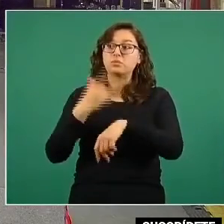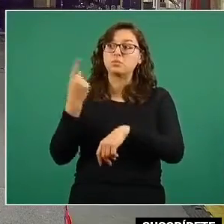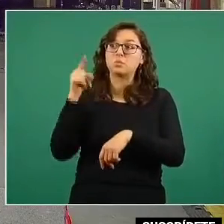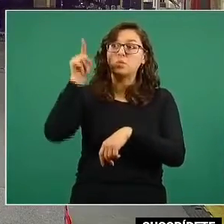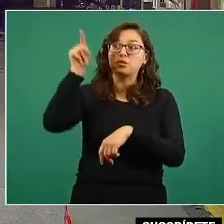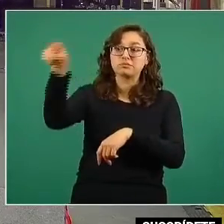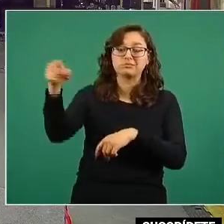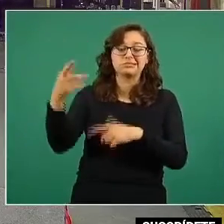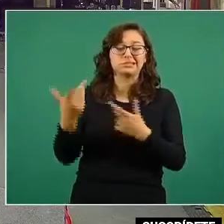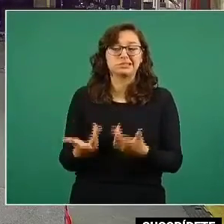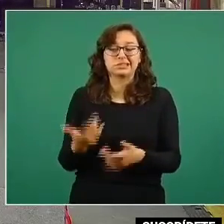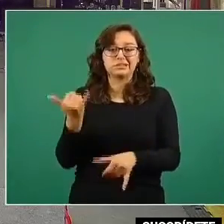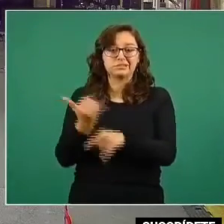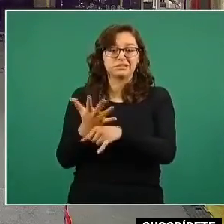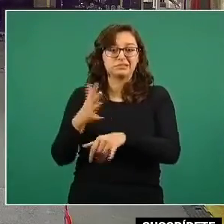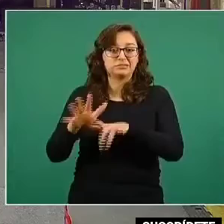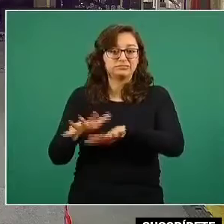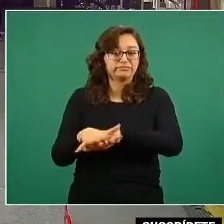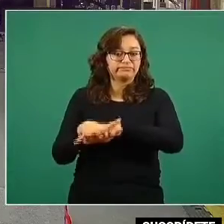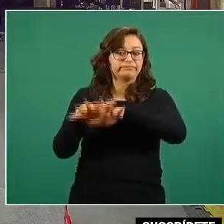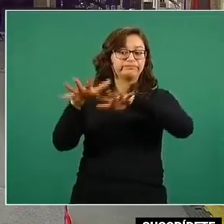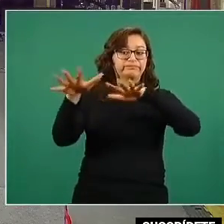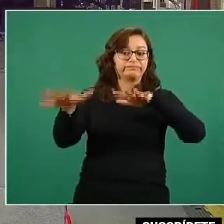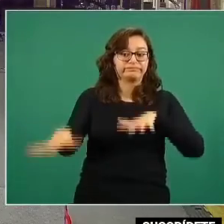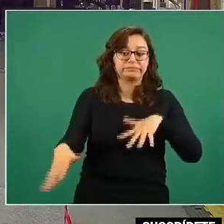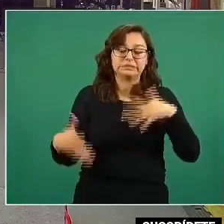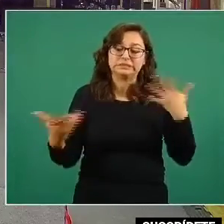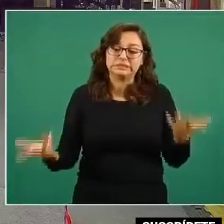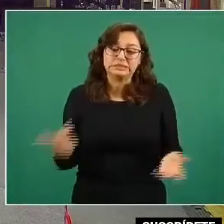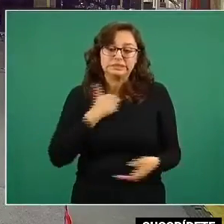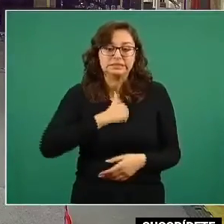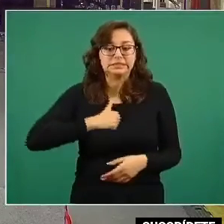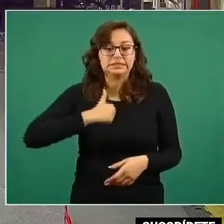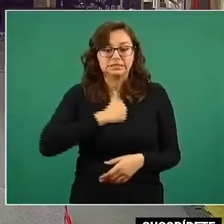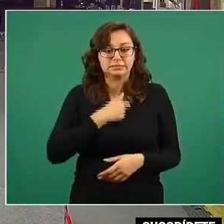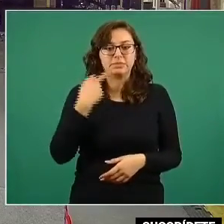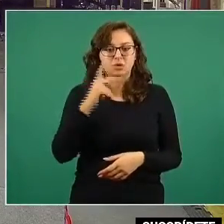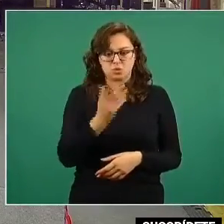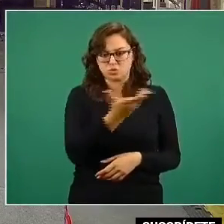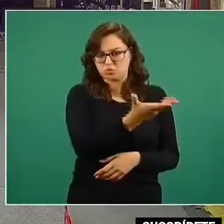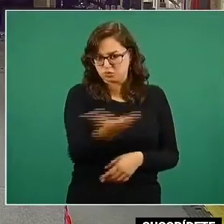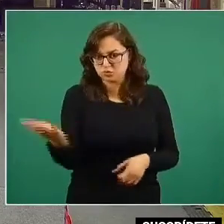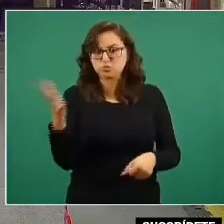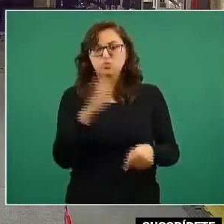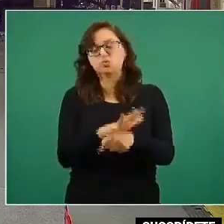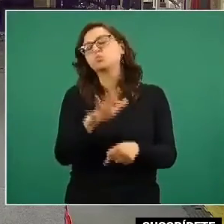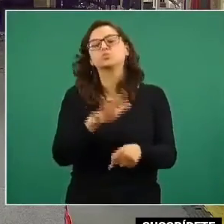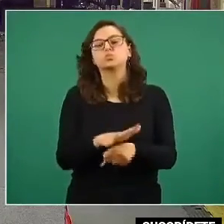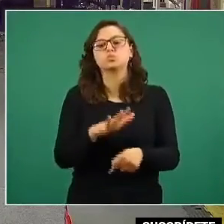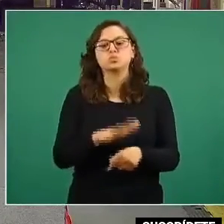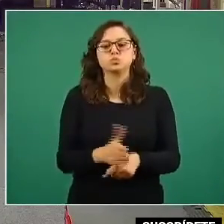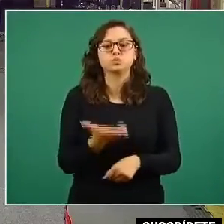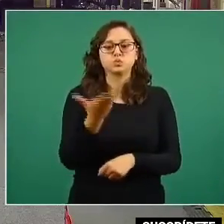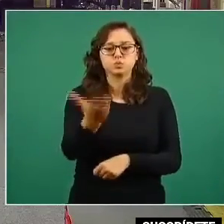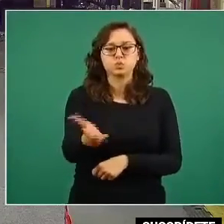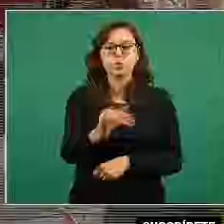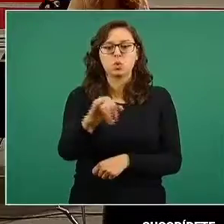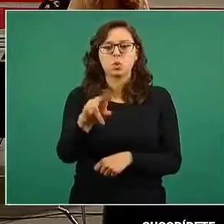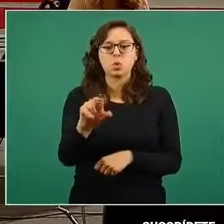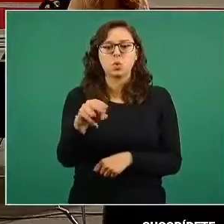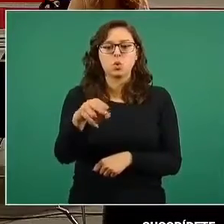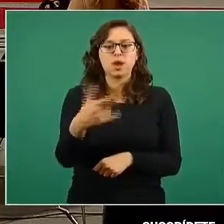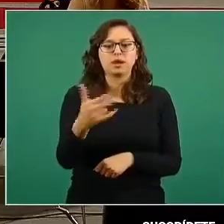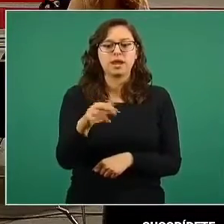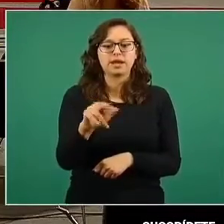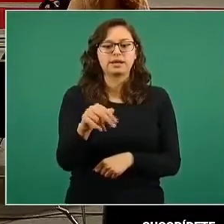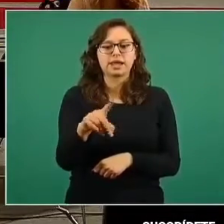ustedes y sus preguntas siempre muy bienvenidas. Juan Hernández, Grupo Basta, Grupo Cantón, Periódico Basta, por favor.